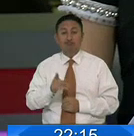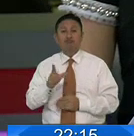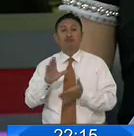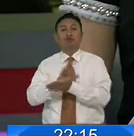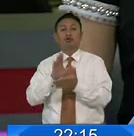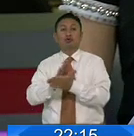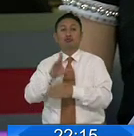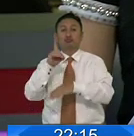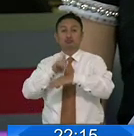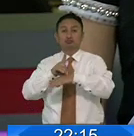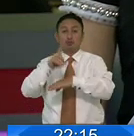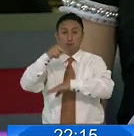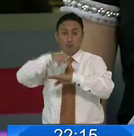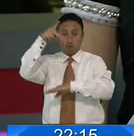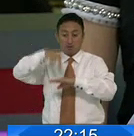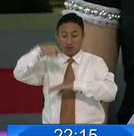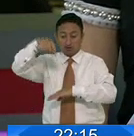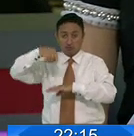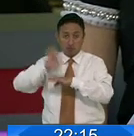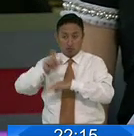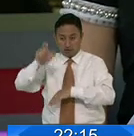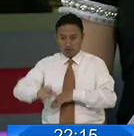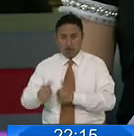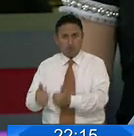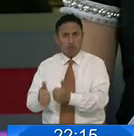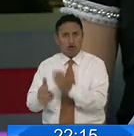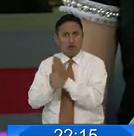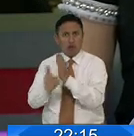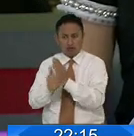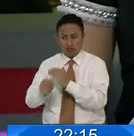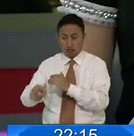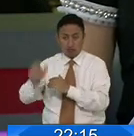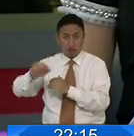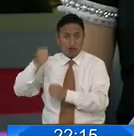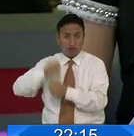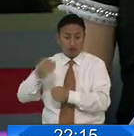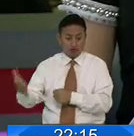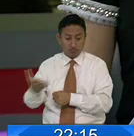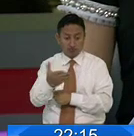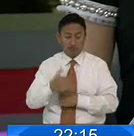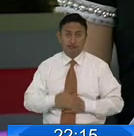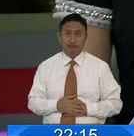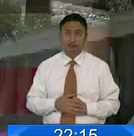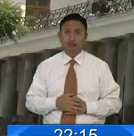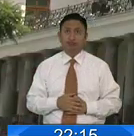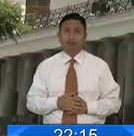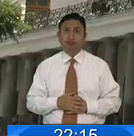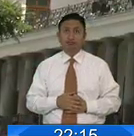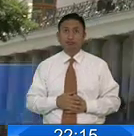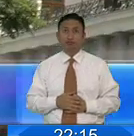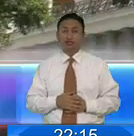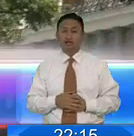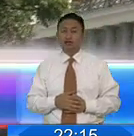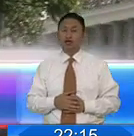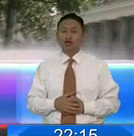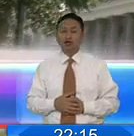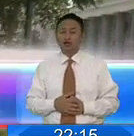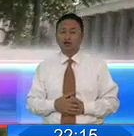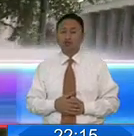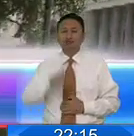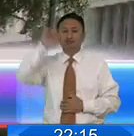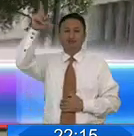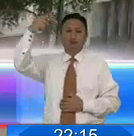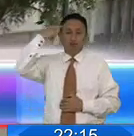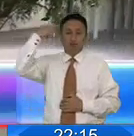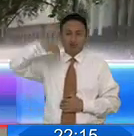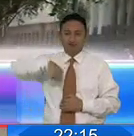profesionales ecuatorianos están capacitados para cubrir la mayoría de las plazas luego que el gobierno anunciara la terminación